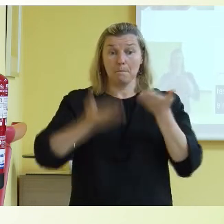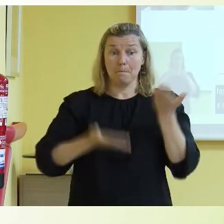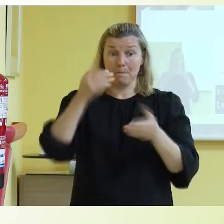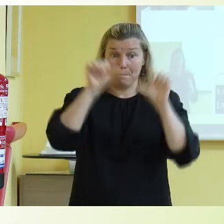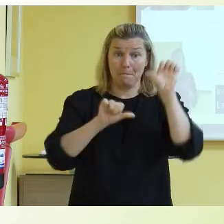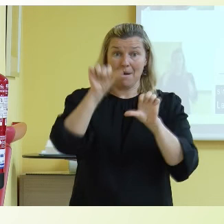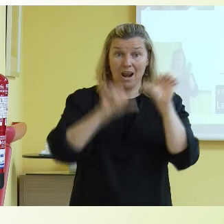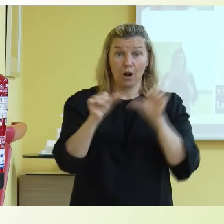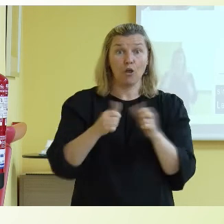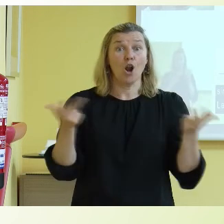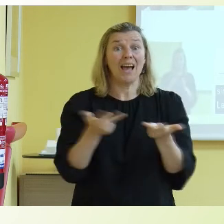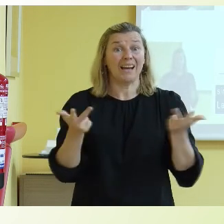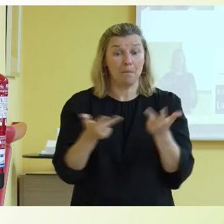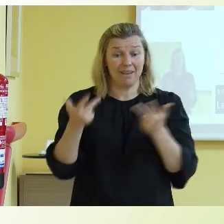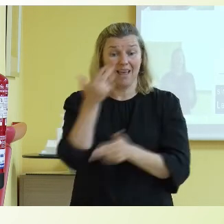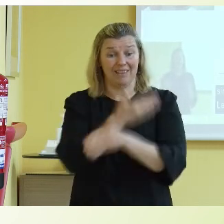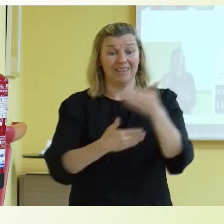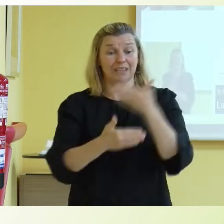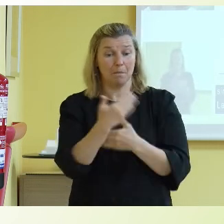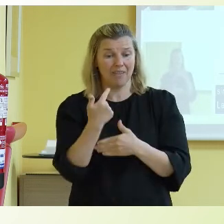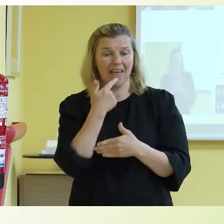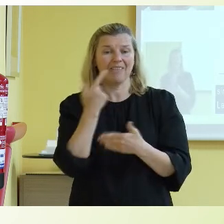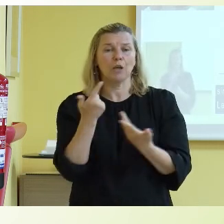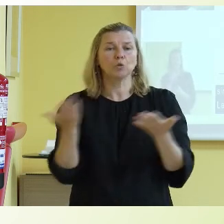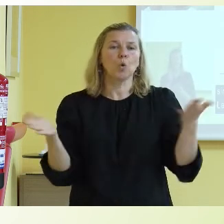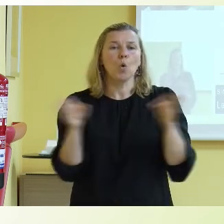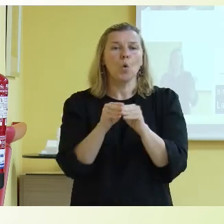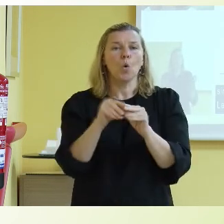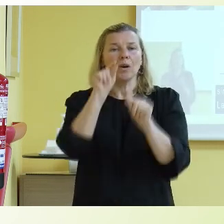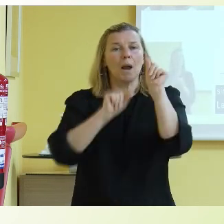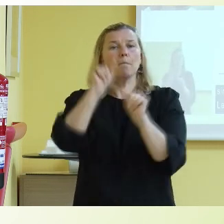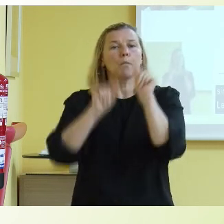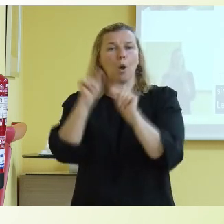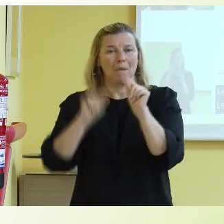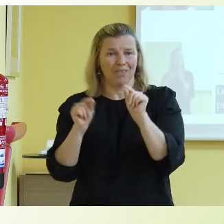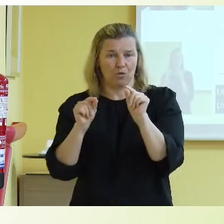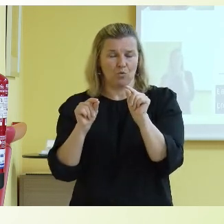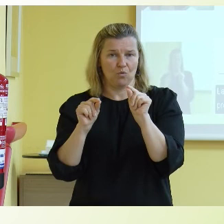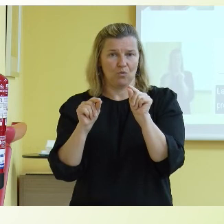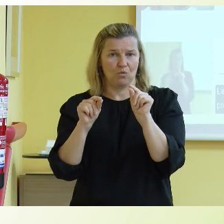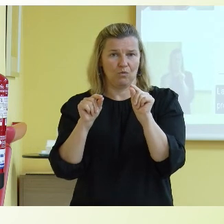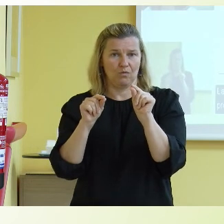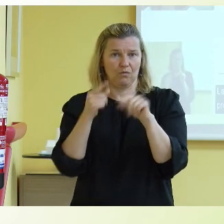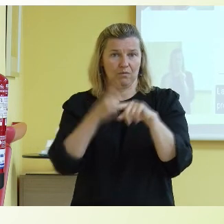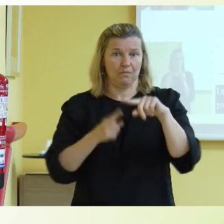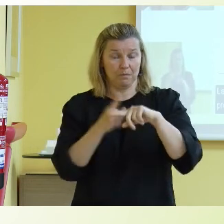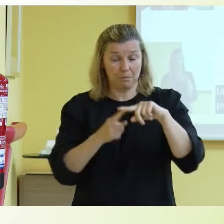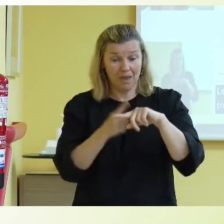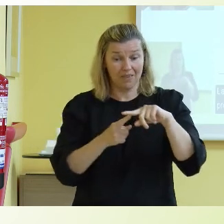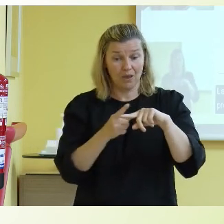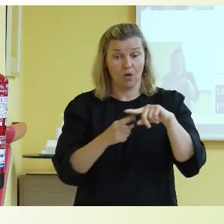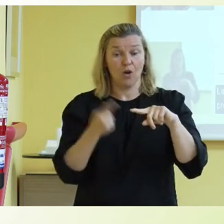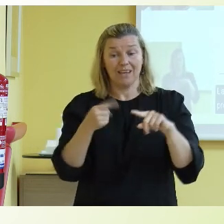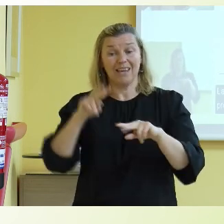en la limitación promedio de todos los pacientes que reciben cuidados y manejo estándar, y la evaluación de la discapacidad comprende